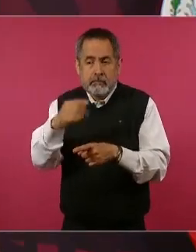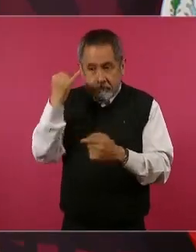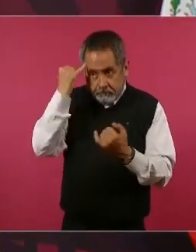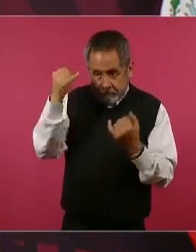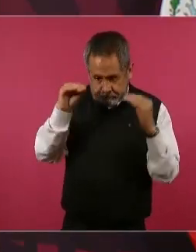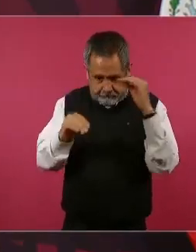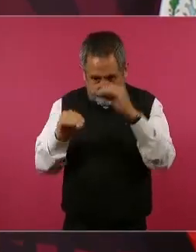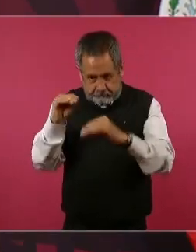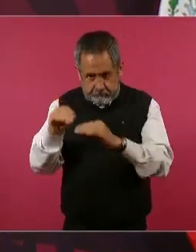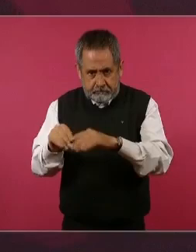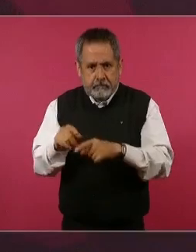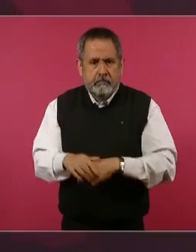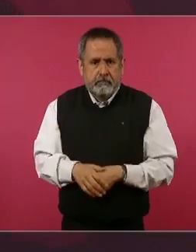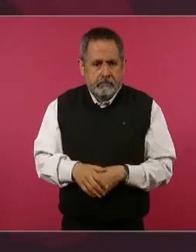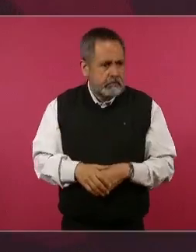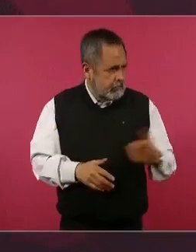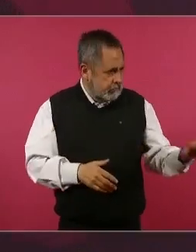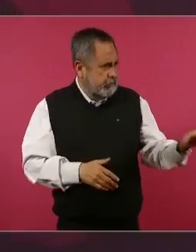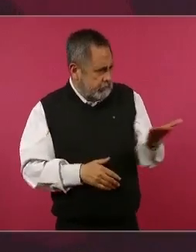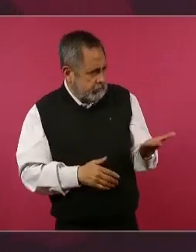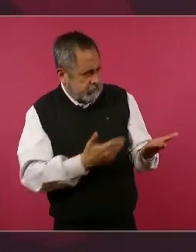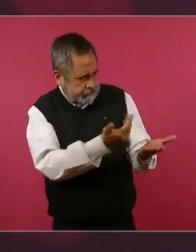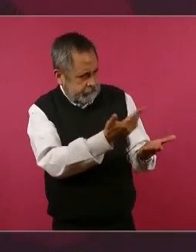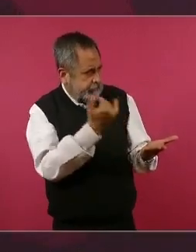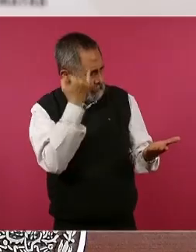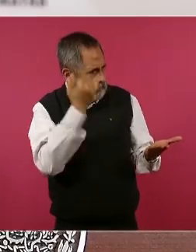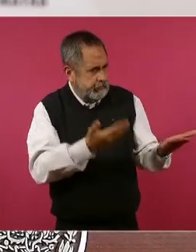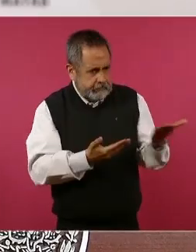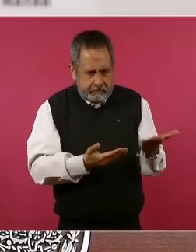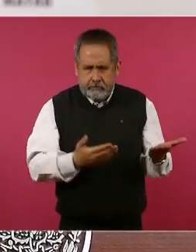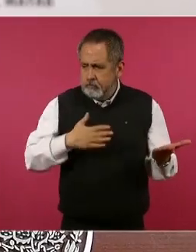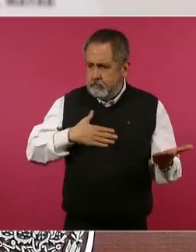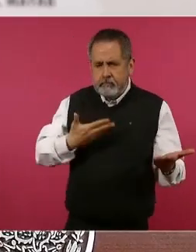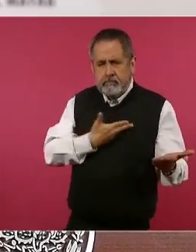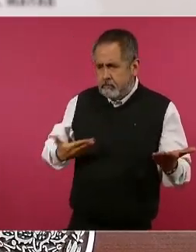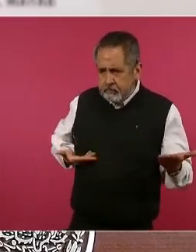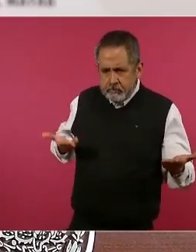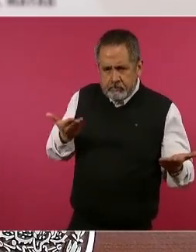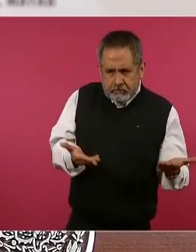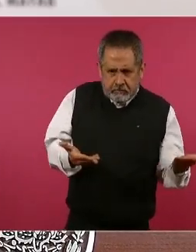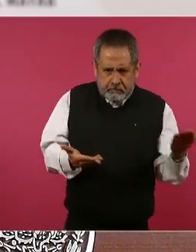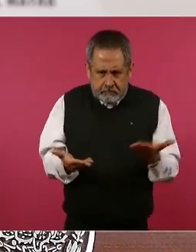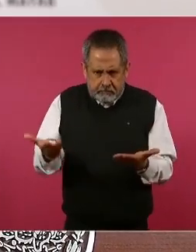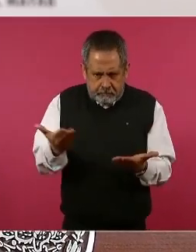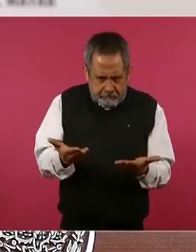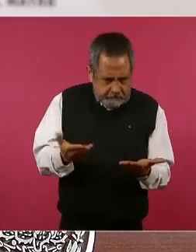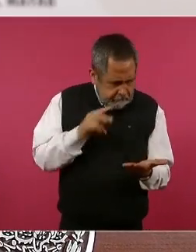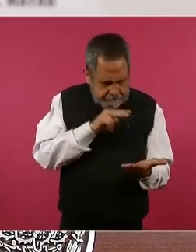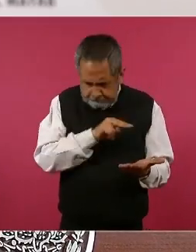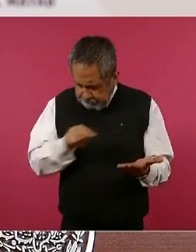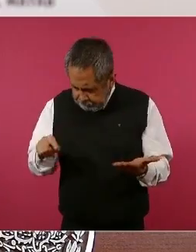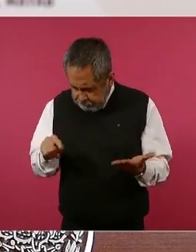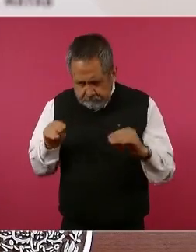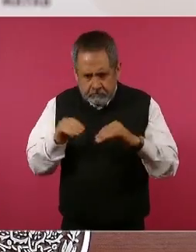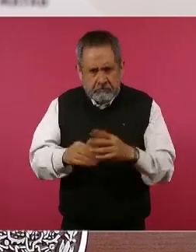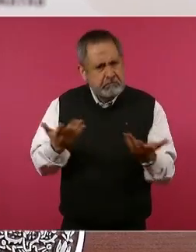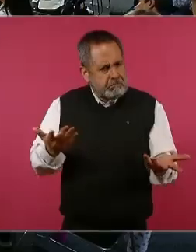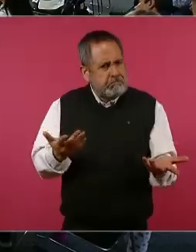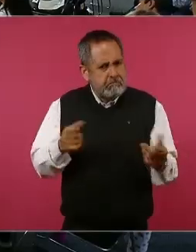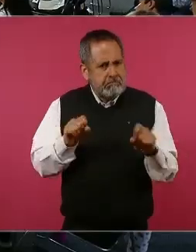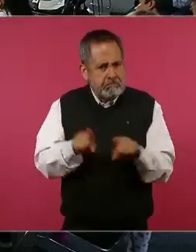proponga el Poder Judicial, que proponga el Ejecutivo. Y si hay necesidad, que